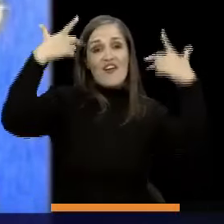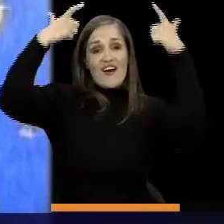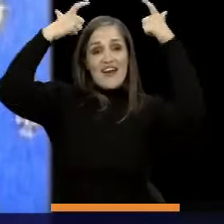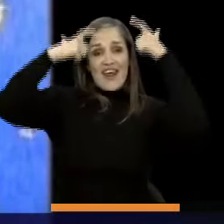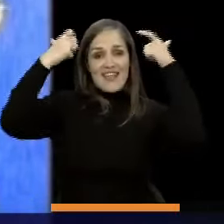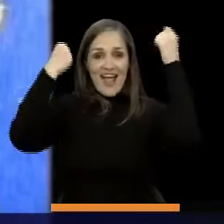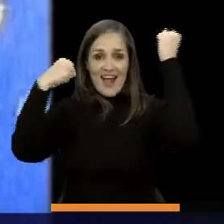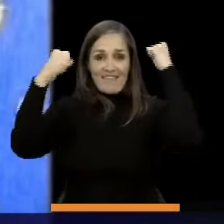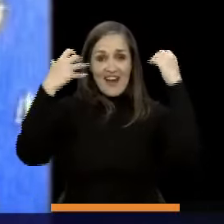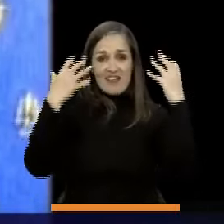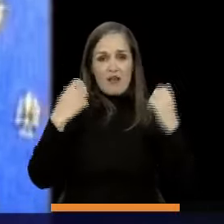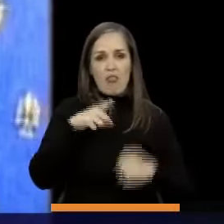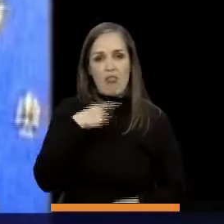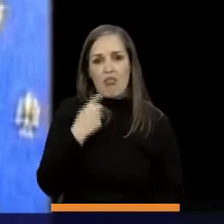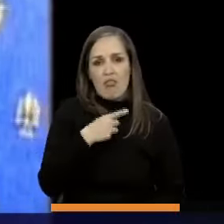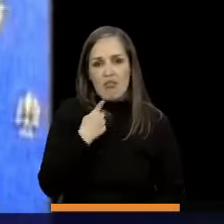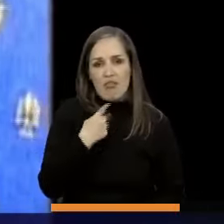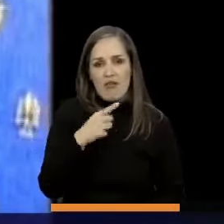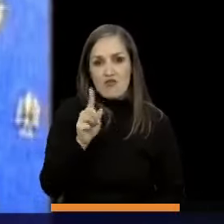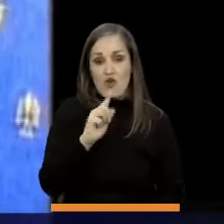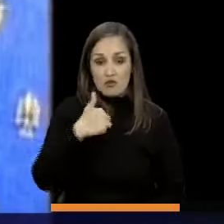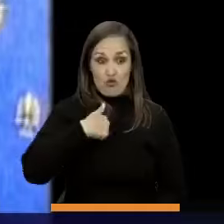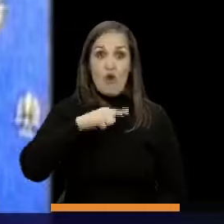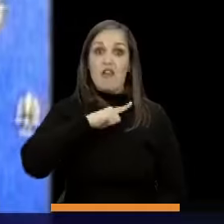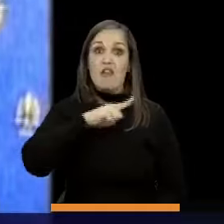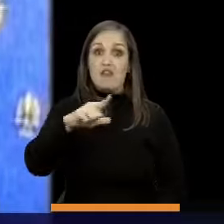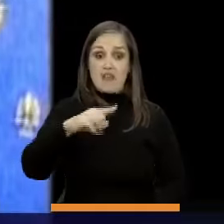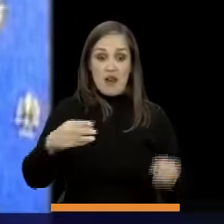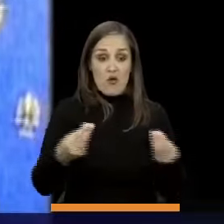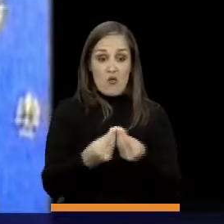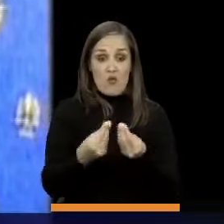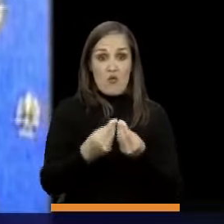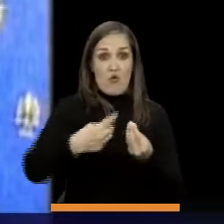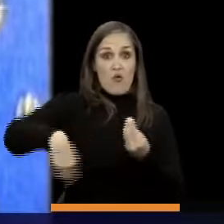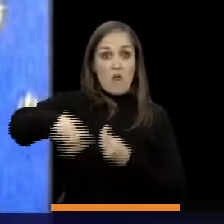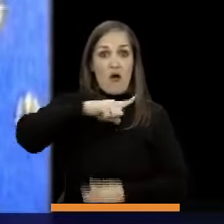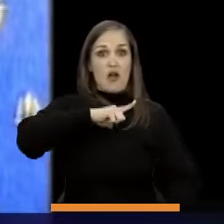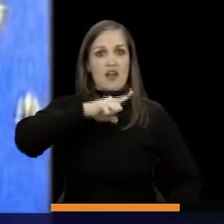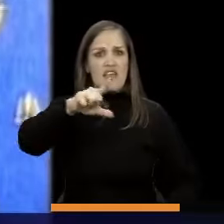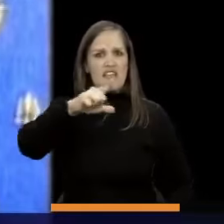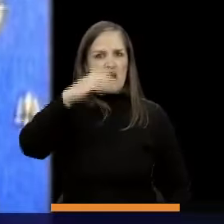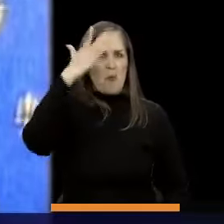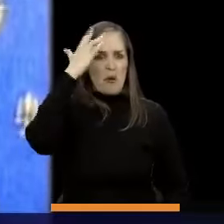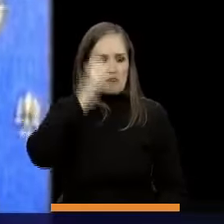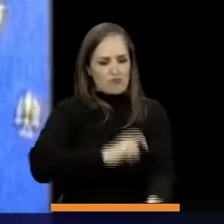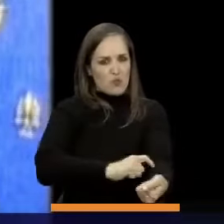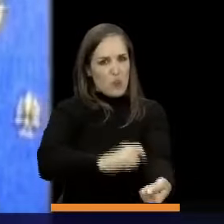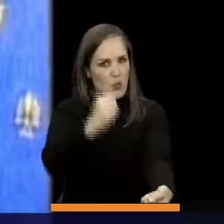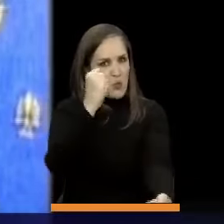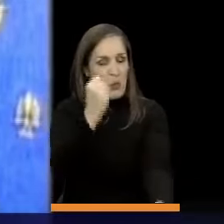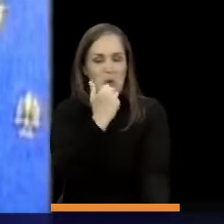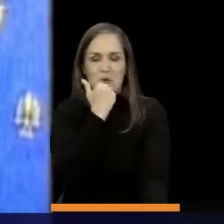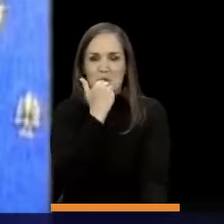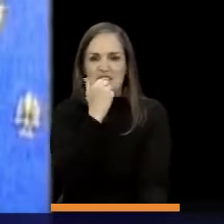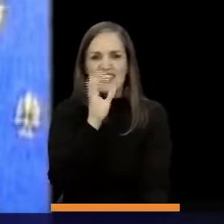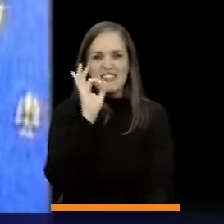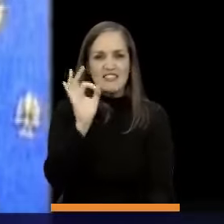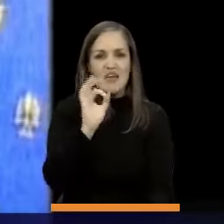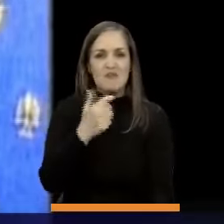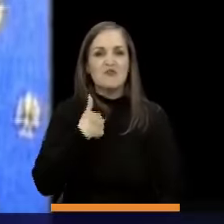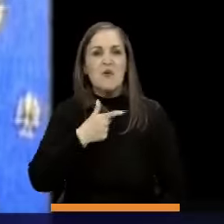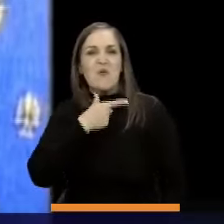de amistades que donde yo ejercía un liderazgo increíble un liderazgo yo no sé si por el temperamento mío o qué y siempre marcada por el